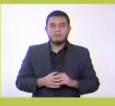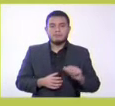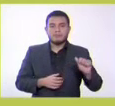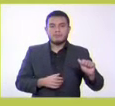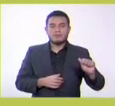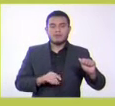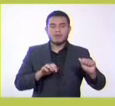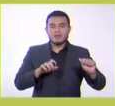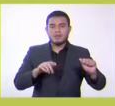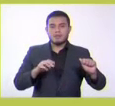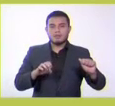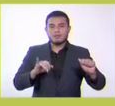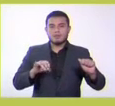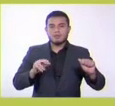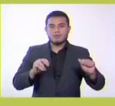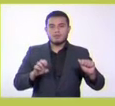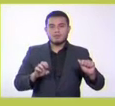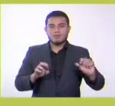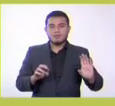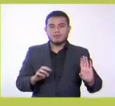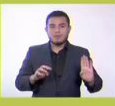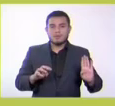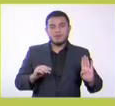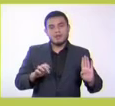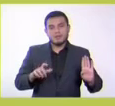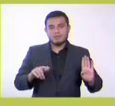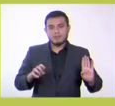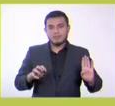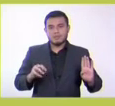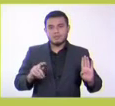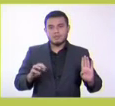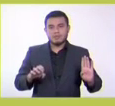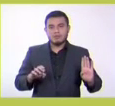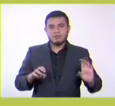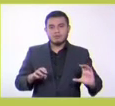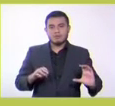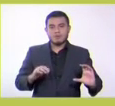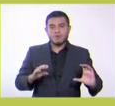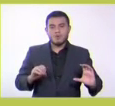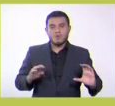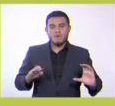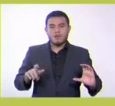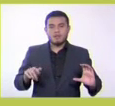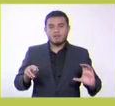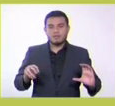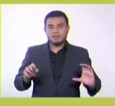enlace iónico. B, enlace metálico. C, enlace covalente.